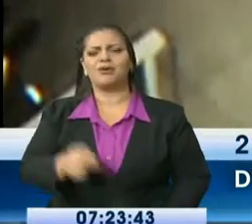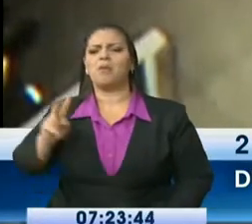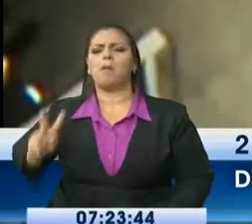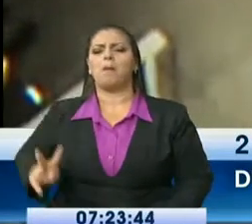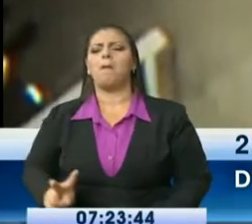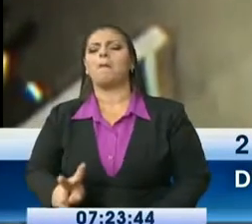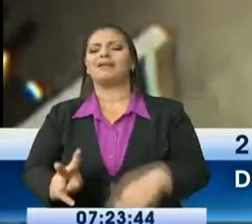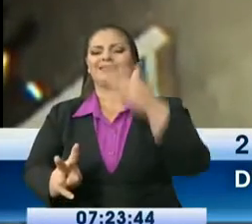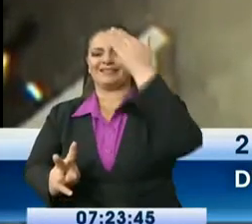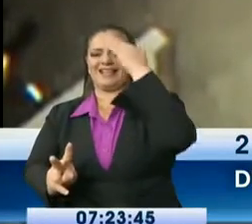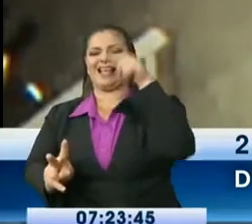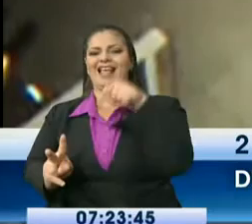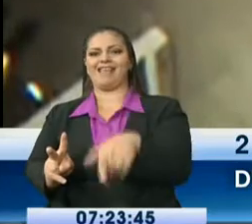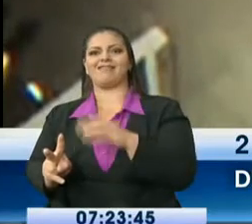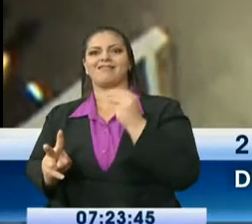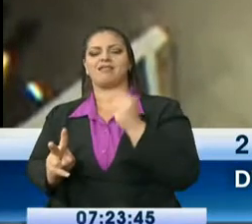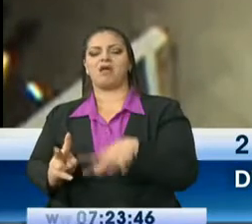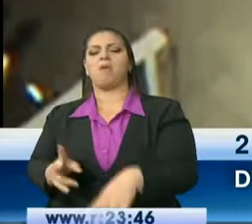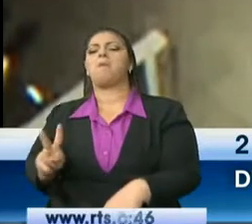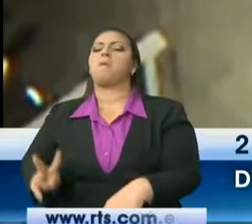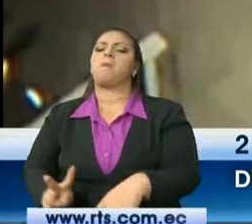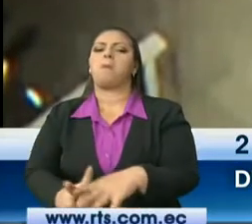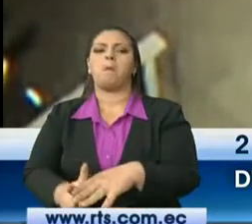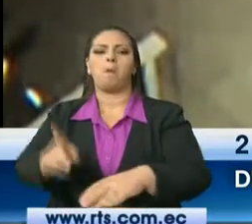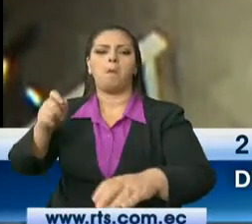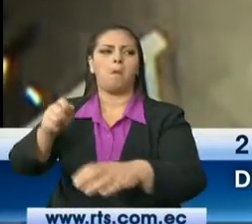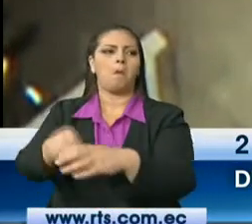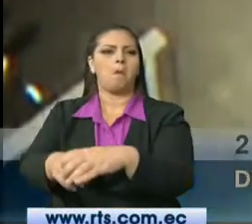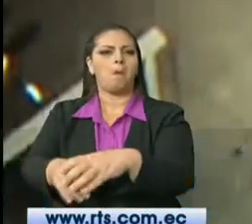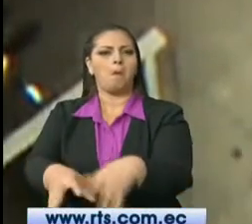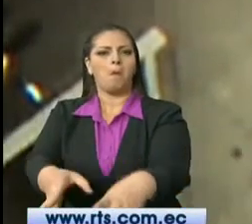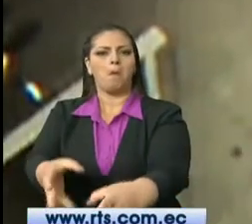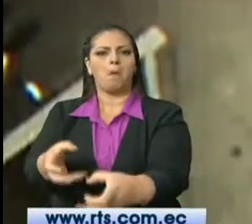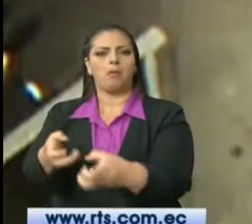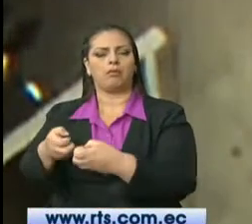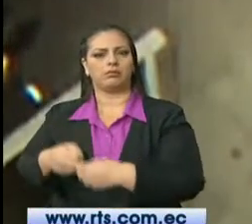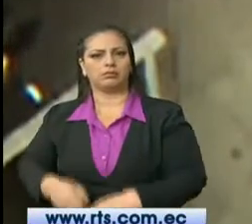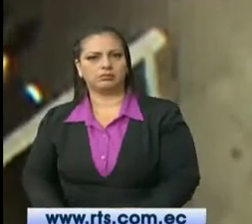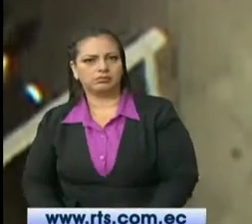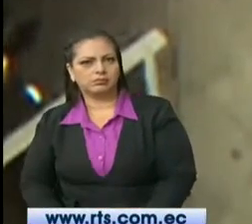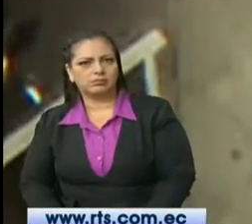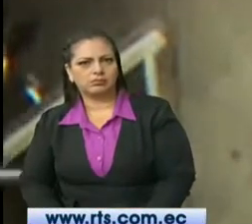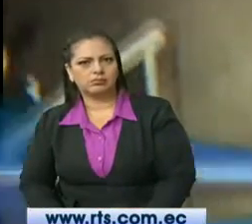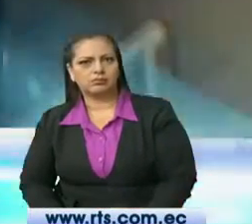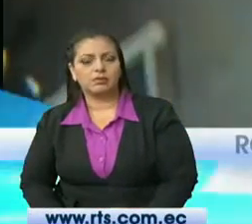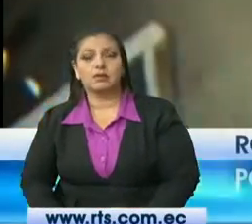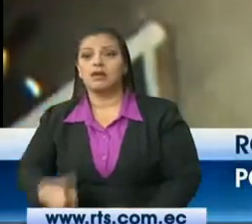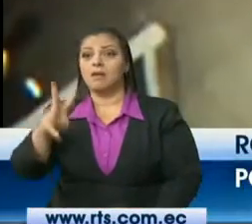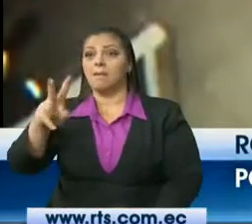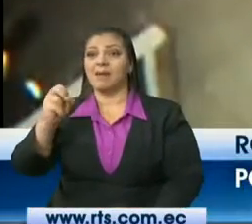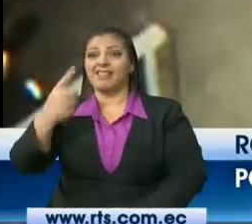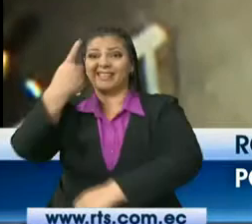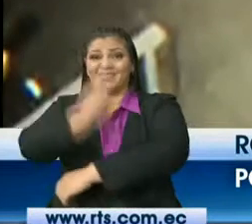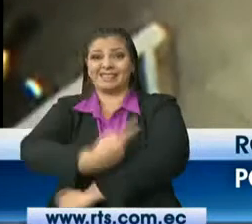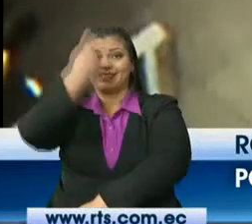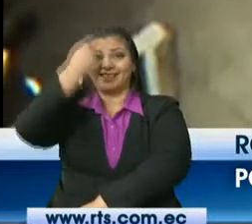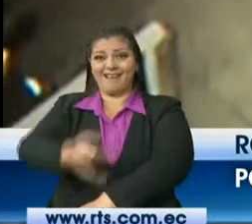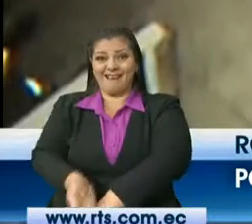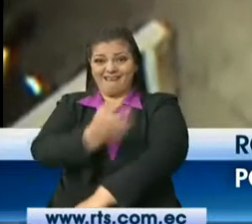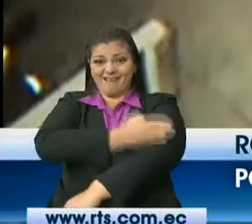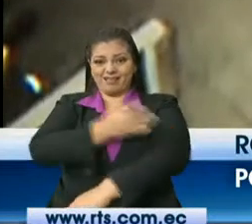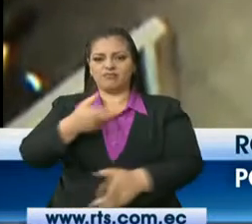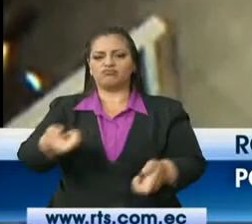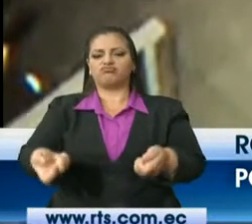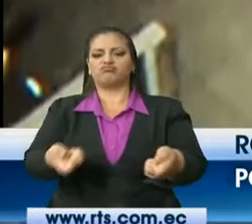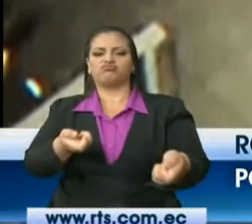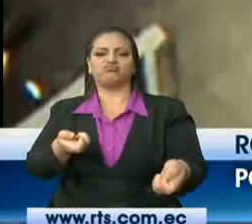pillos demuestran conocer sus movimientos. Porque hace 20 días fuimos asaltados el camión y así mismo fue con santo y seña,